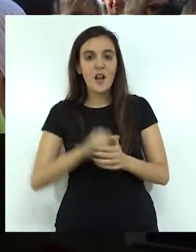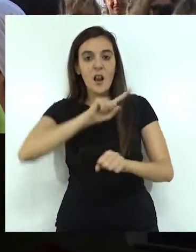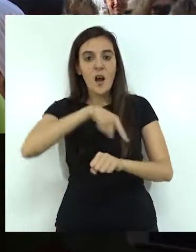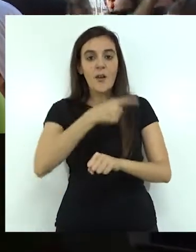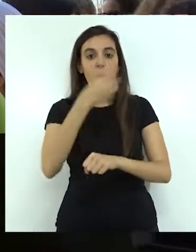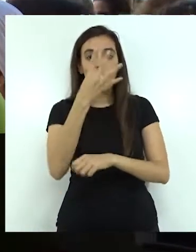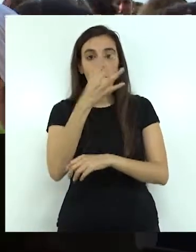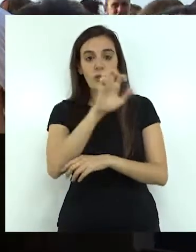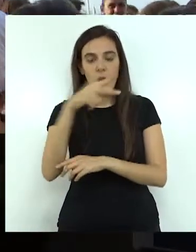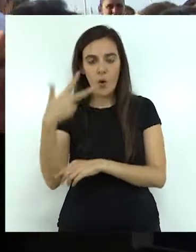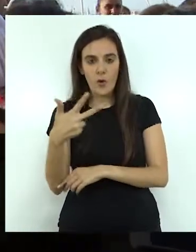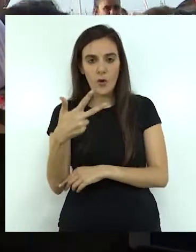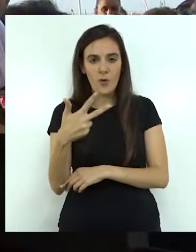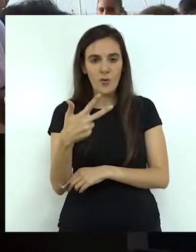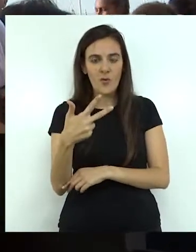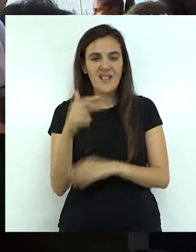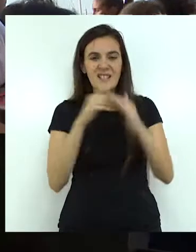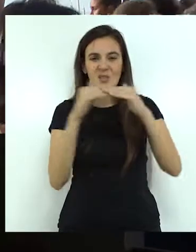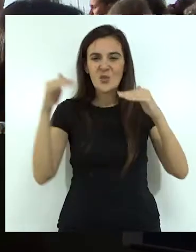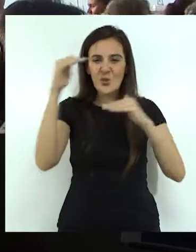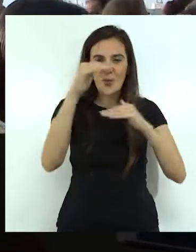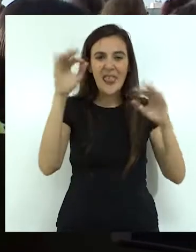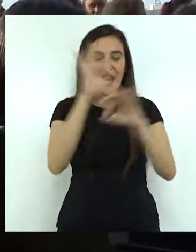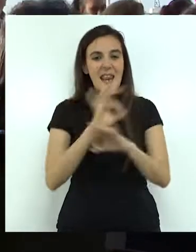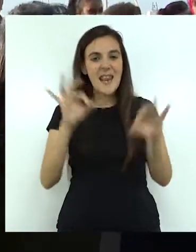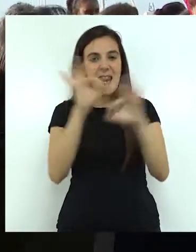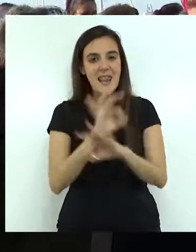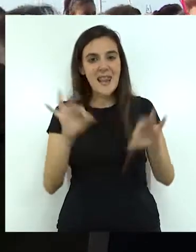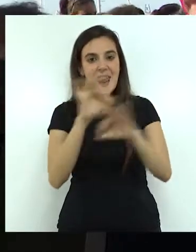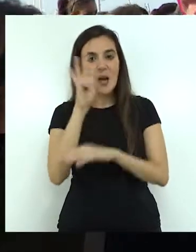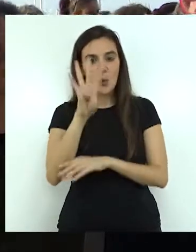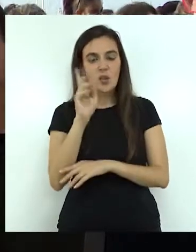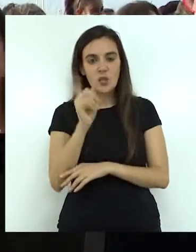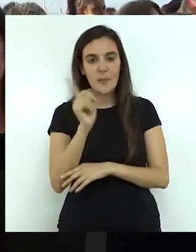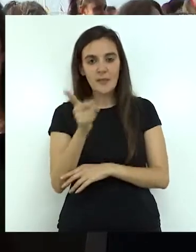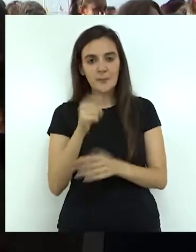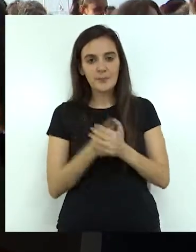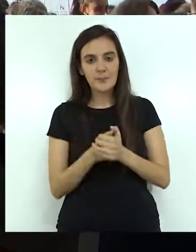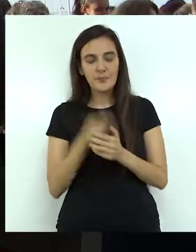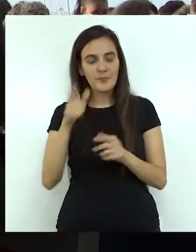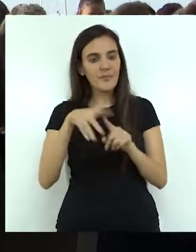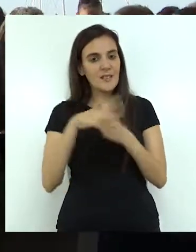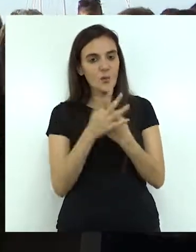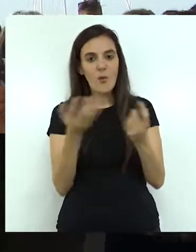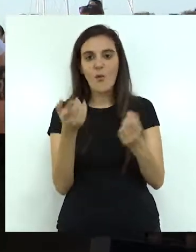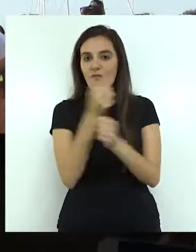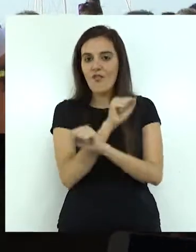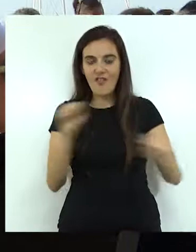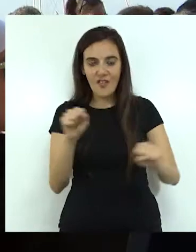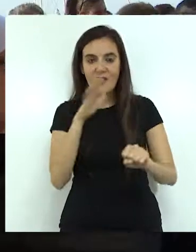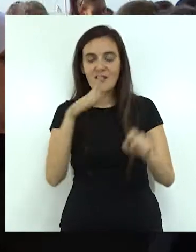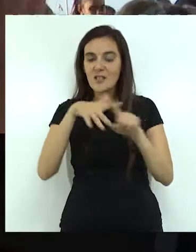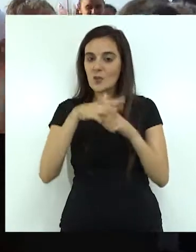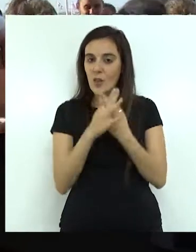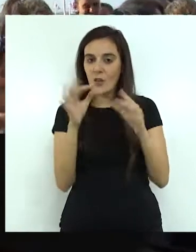pelado sin subida de beneficios ni nada cuatro euros y eso ya esto va a reventar si no se arregla esto a una